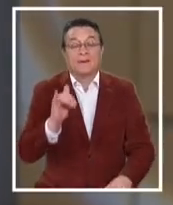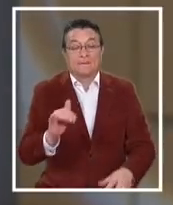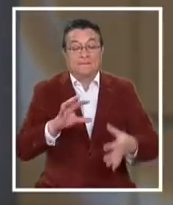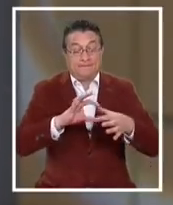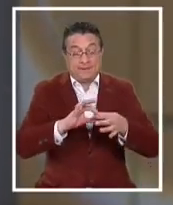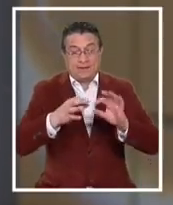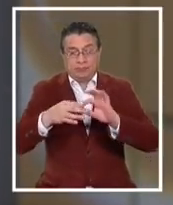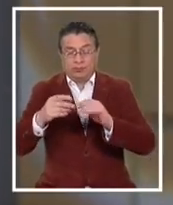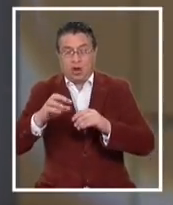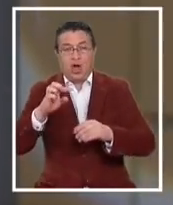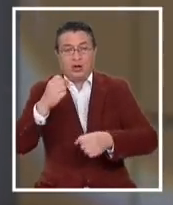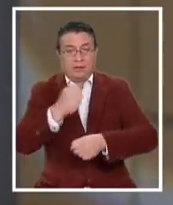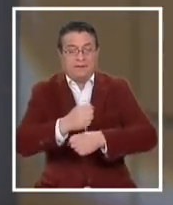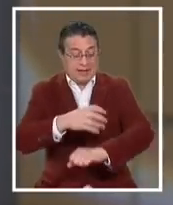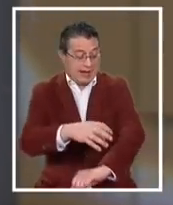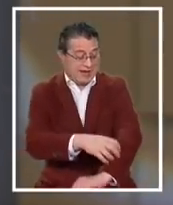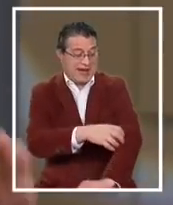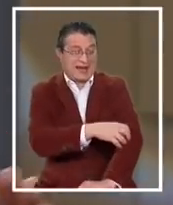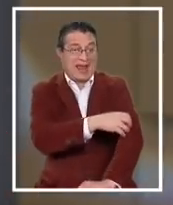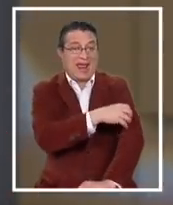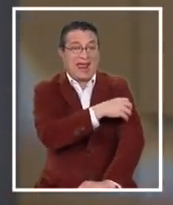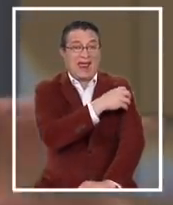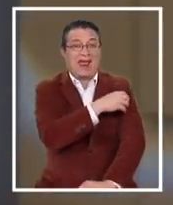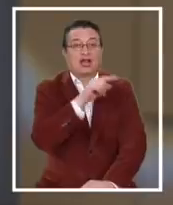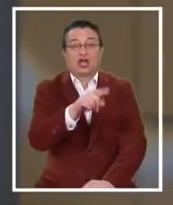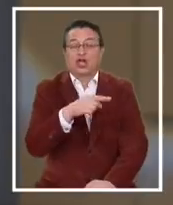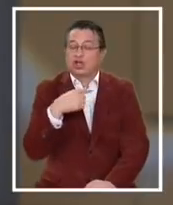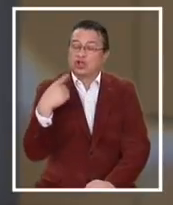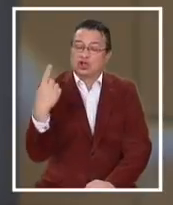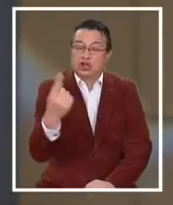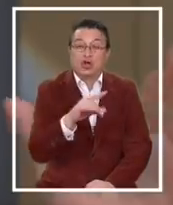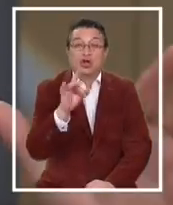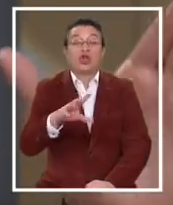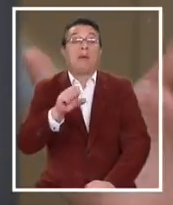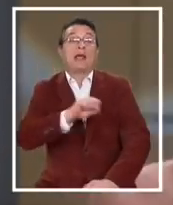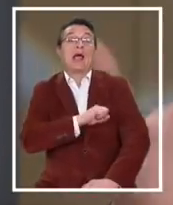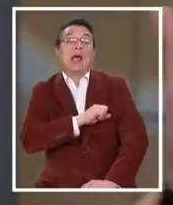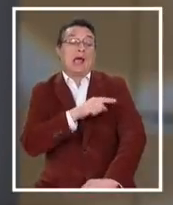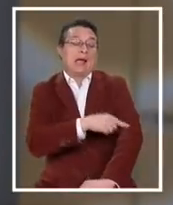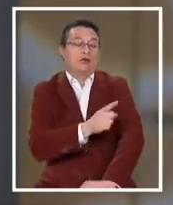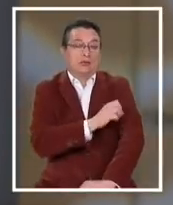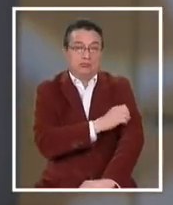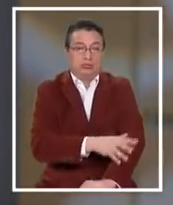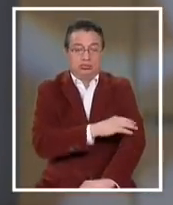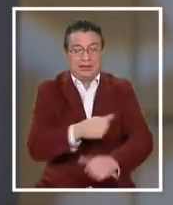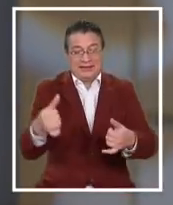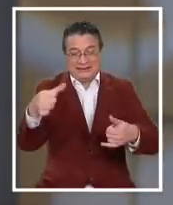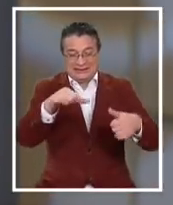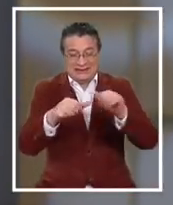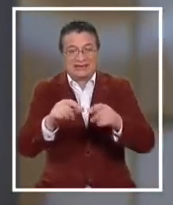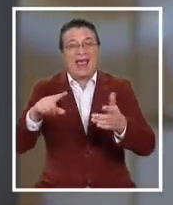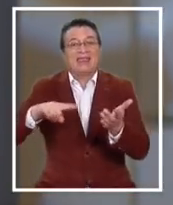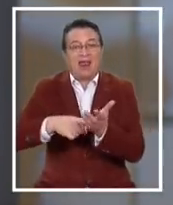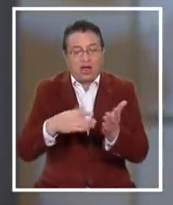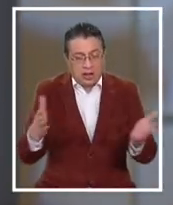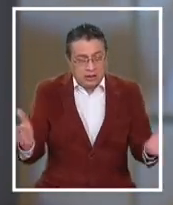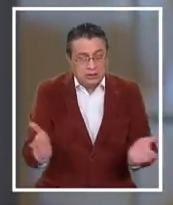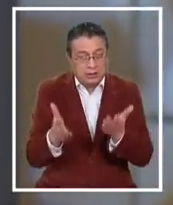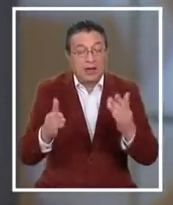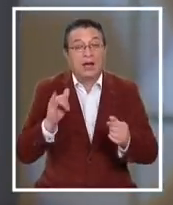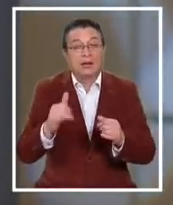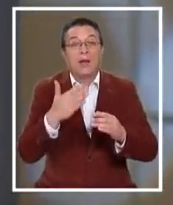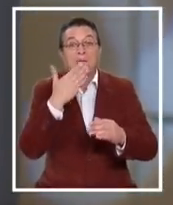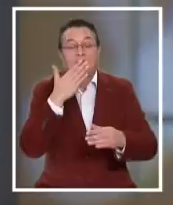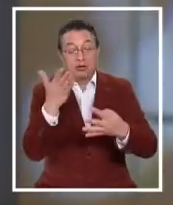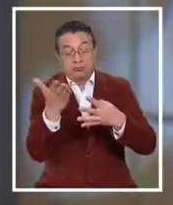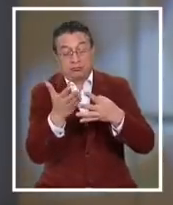encadenamiento productivo en las regiones que permita un mayor crecimiento descentralizado a nivel regional con mayor innovación en ciencia y tecnología y, en tercer lugar, una mejor